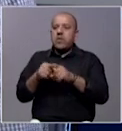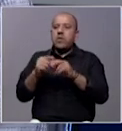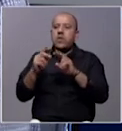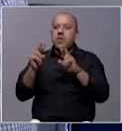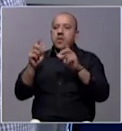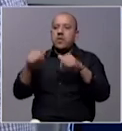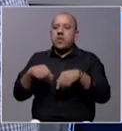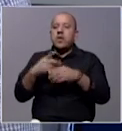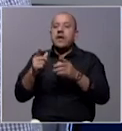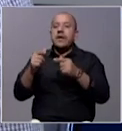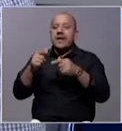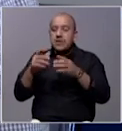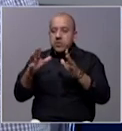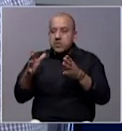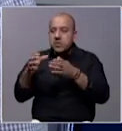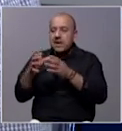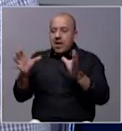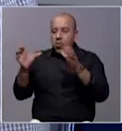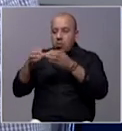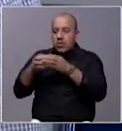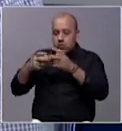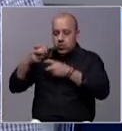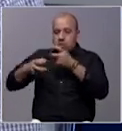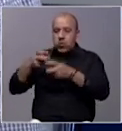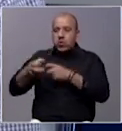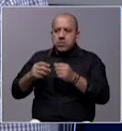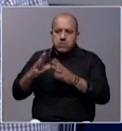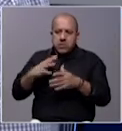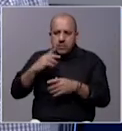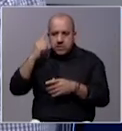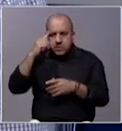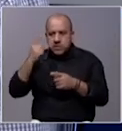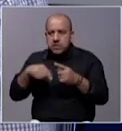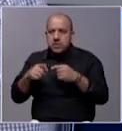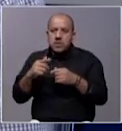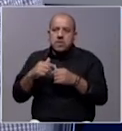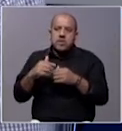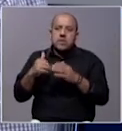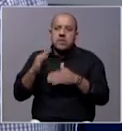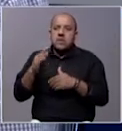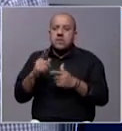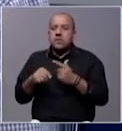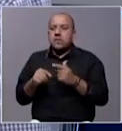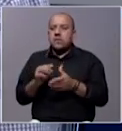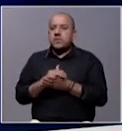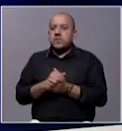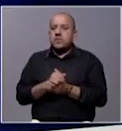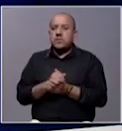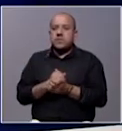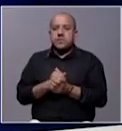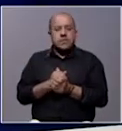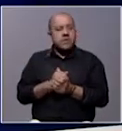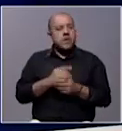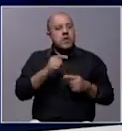las coaliciones son esos en definitiva y creo que no hay que llevarlas más lejos ni darles un alcance que en verdad por definición no tiene bien cómo